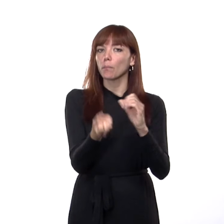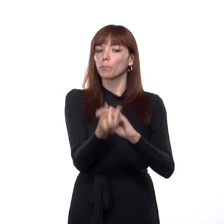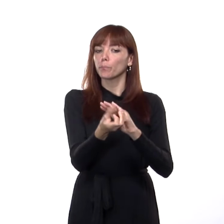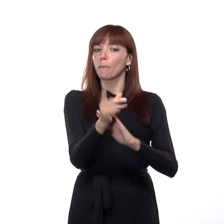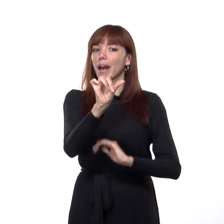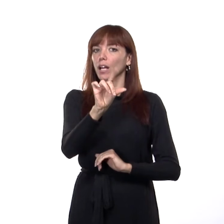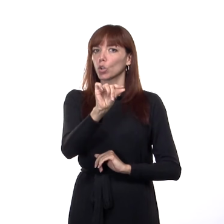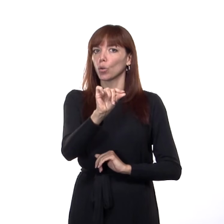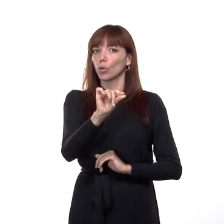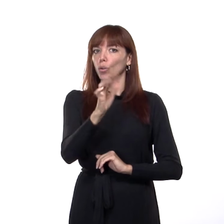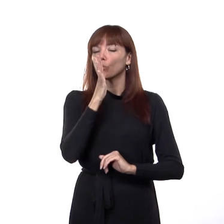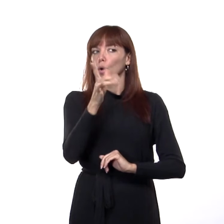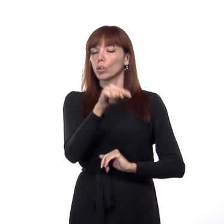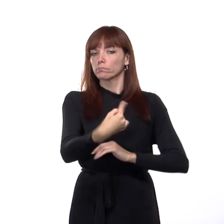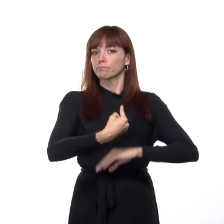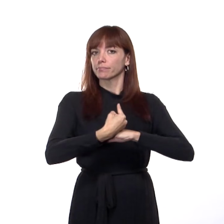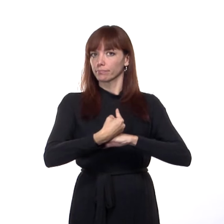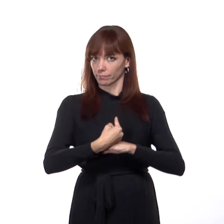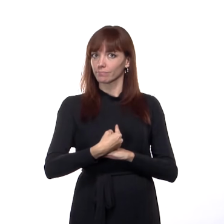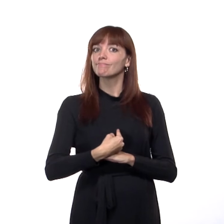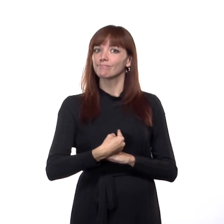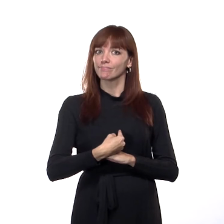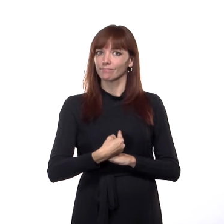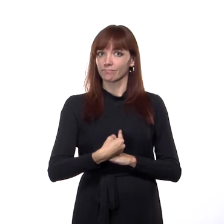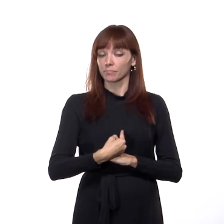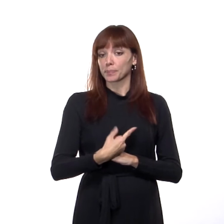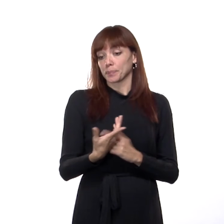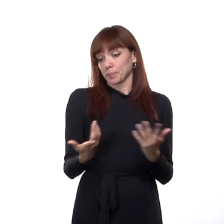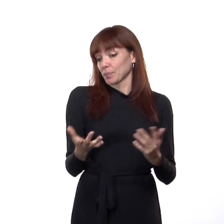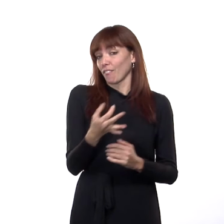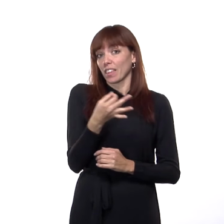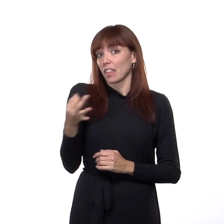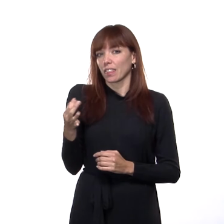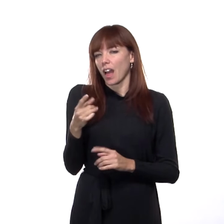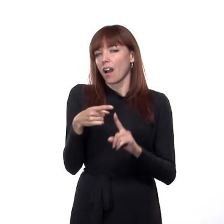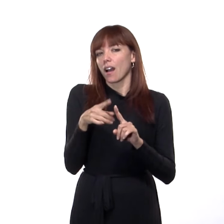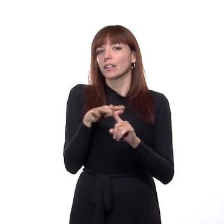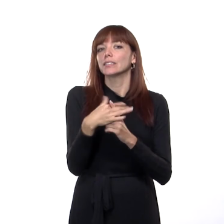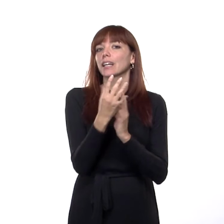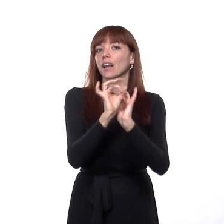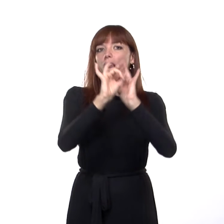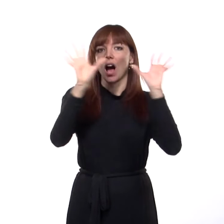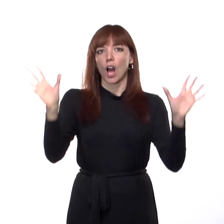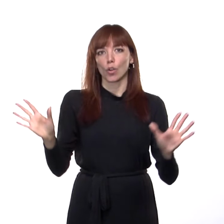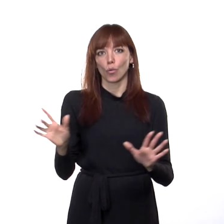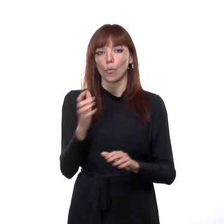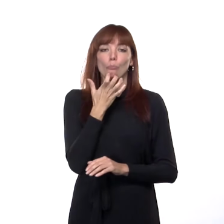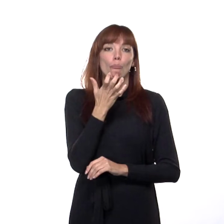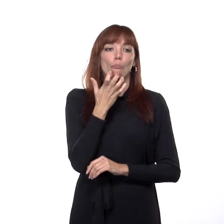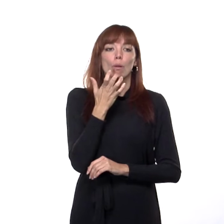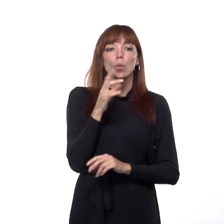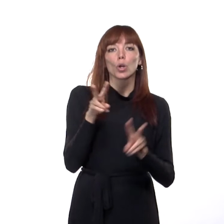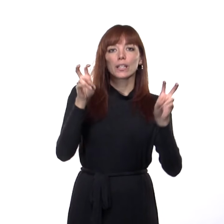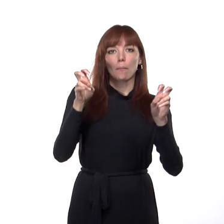barato porque nos lo va a exigir el que nos va a comprar pues la eficiencia es un caso claro y a lo mejor pues un ejemplo podría ser el tema de la